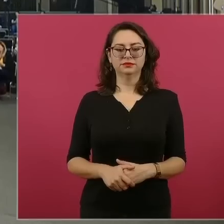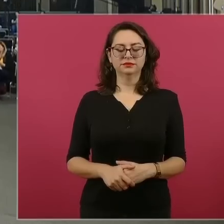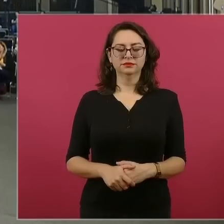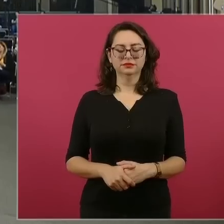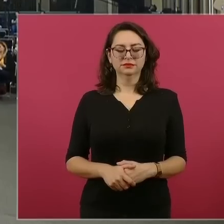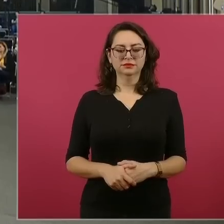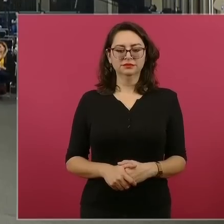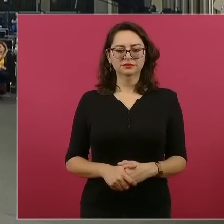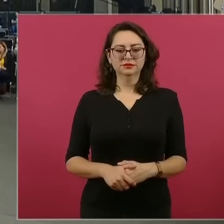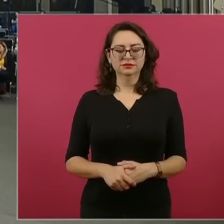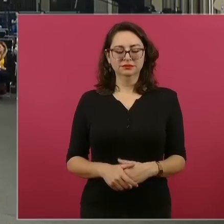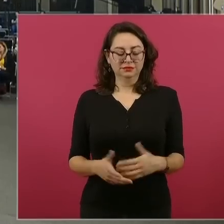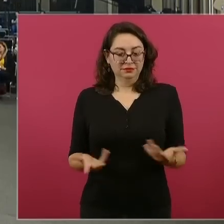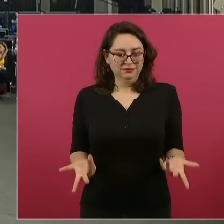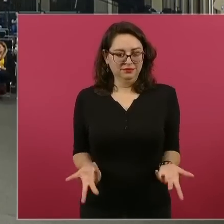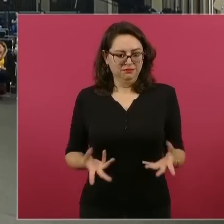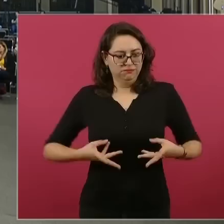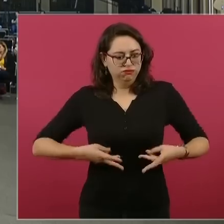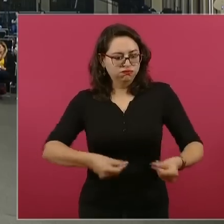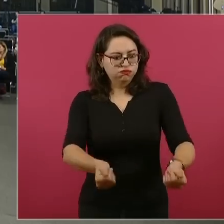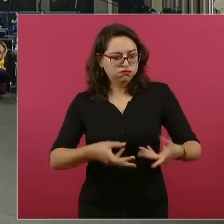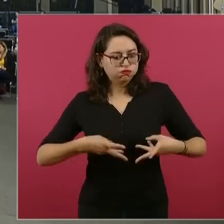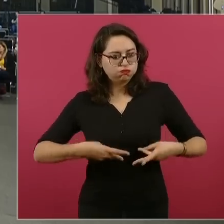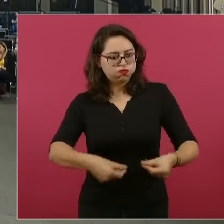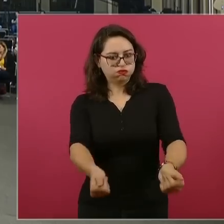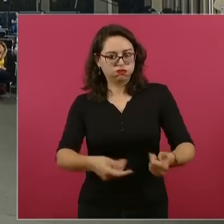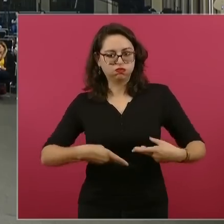si no hay ese derroche.